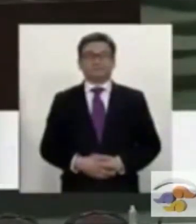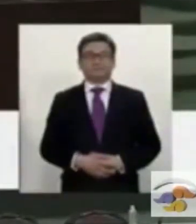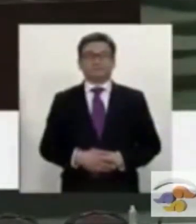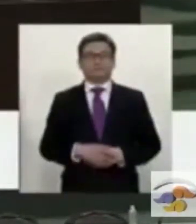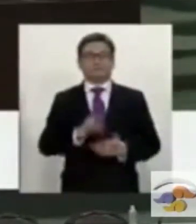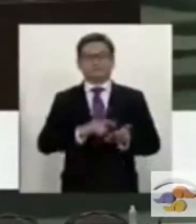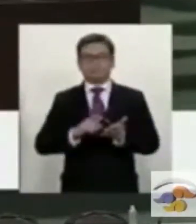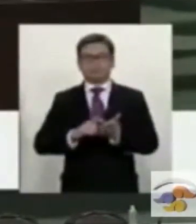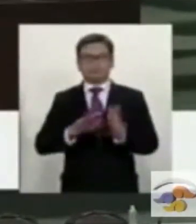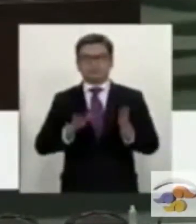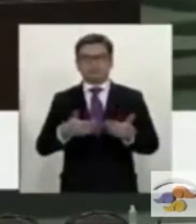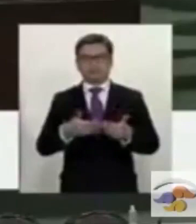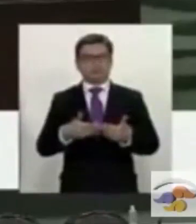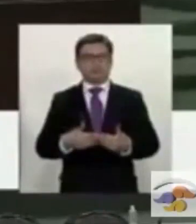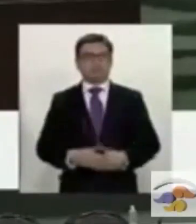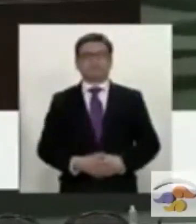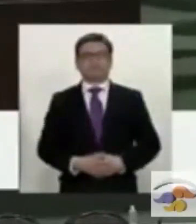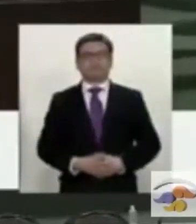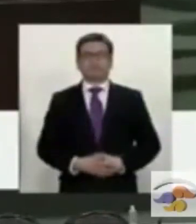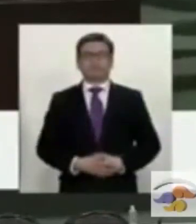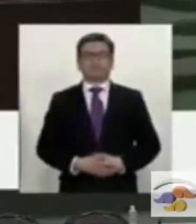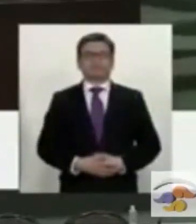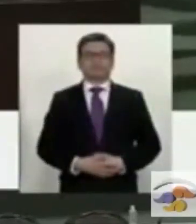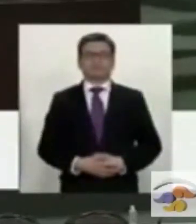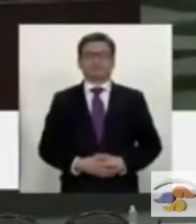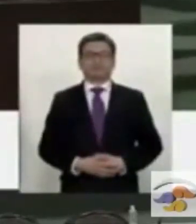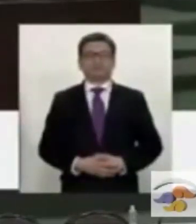antes del 25 de agosto meganoticias tvc alejandro piñón